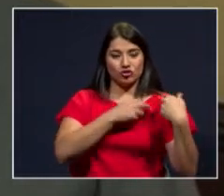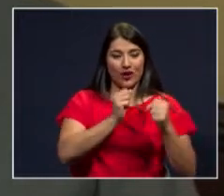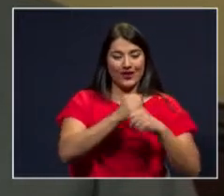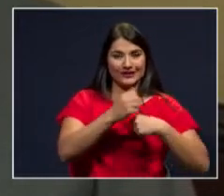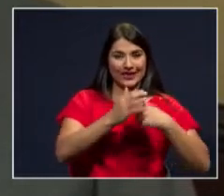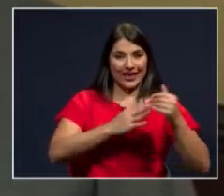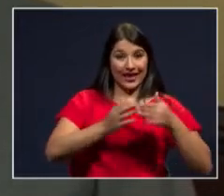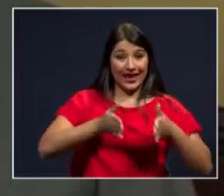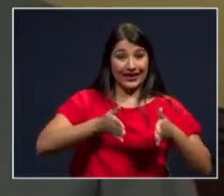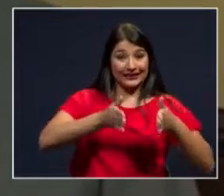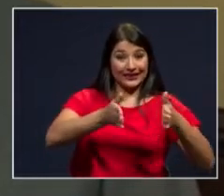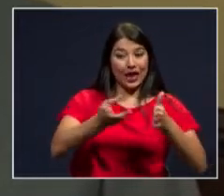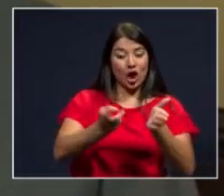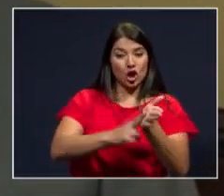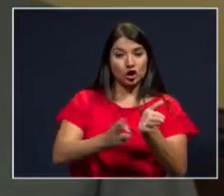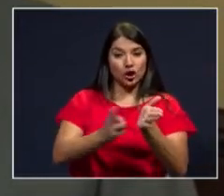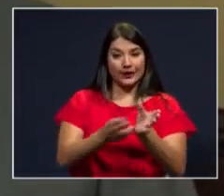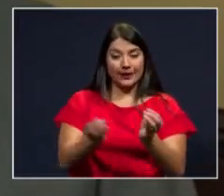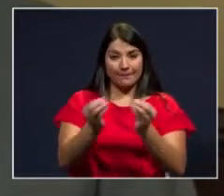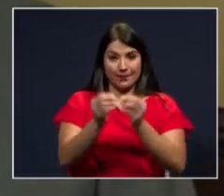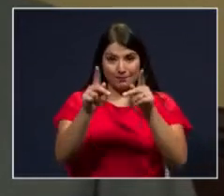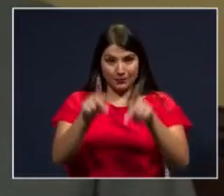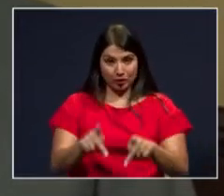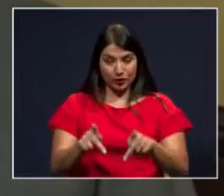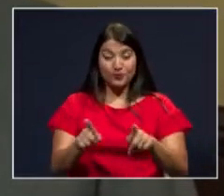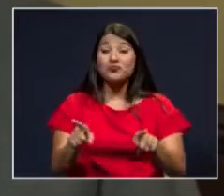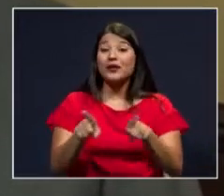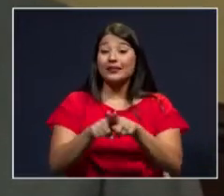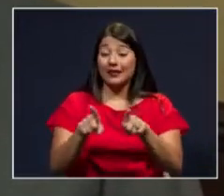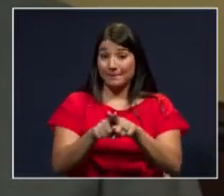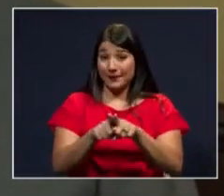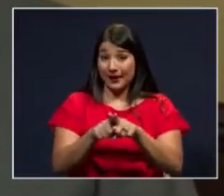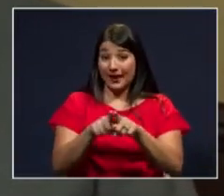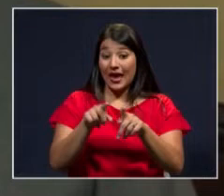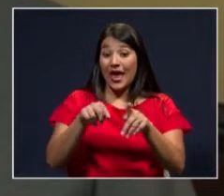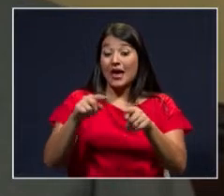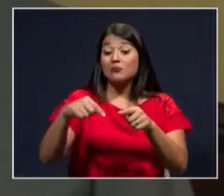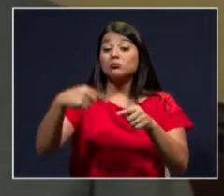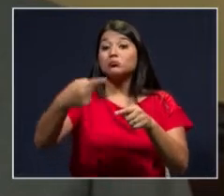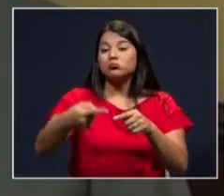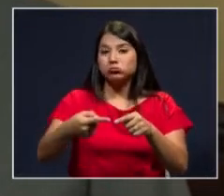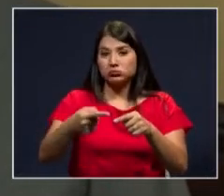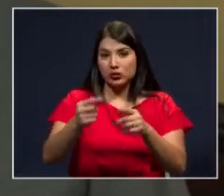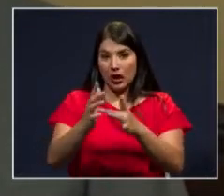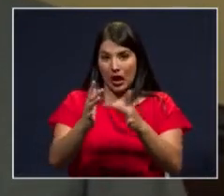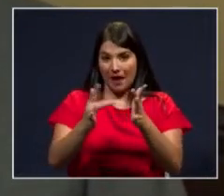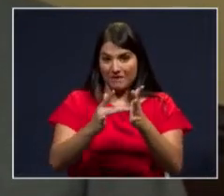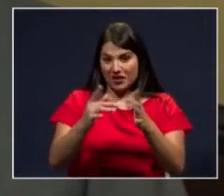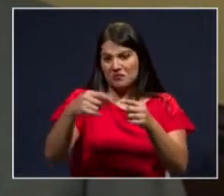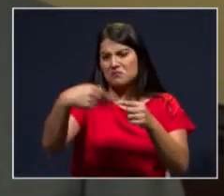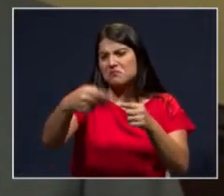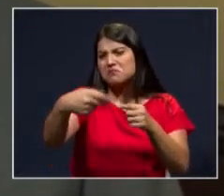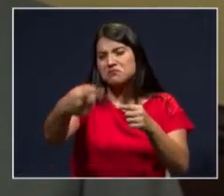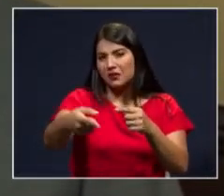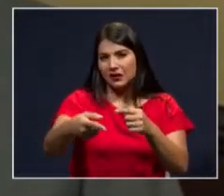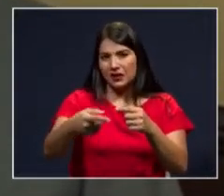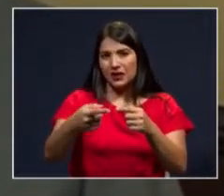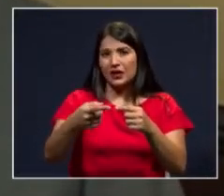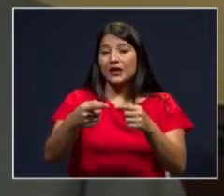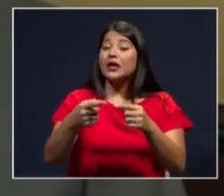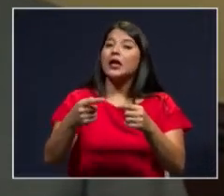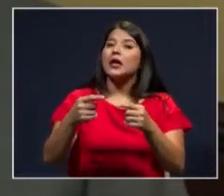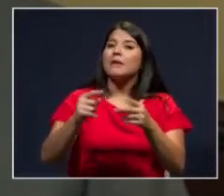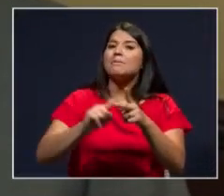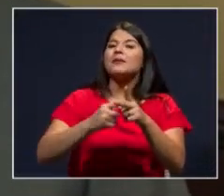También se convino con ellos de que estarán en los meses subsiguientes, a lo largo de este año,